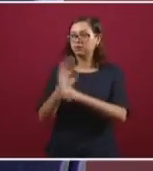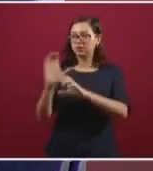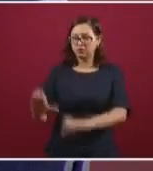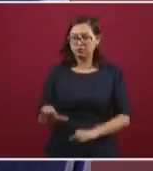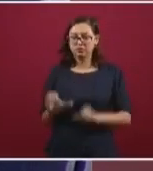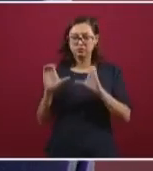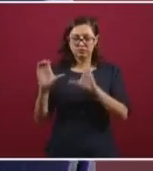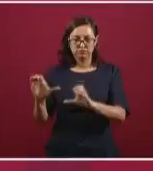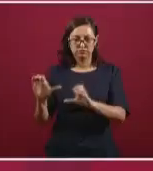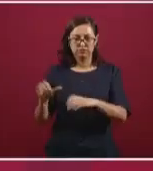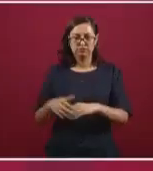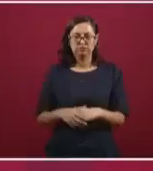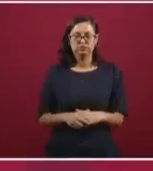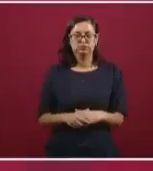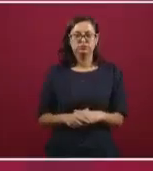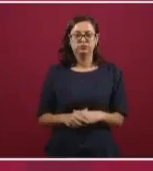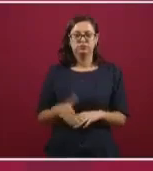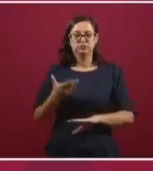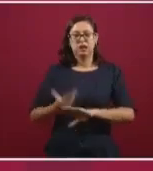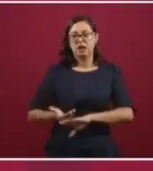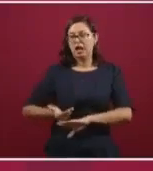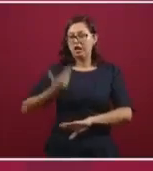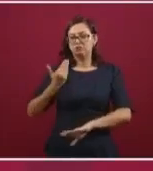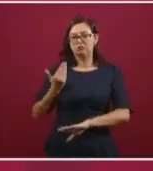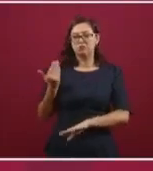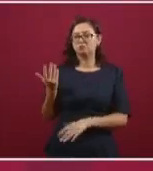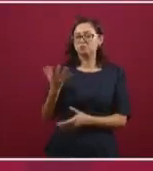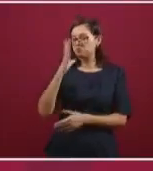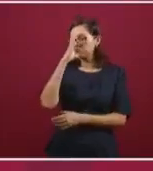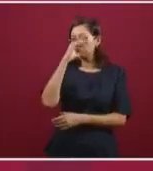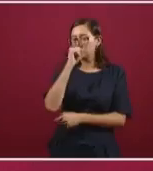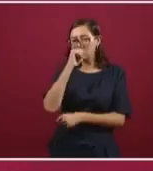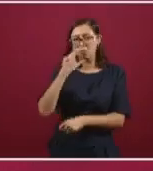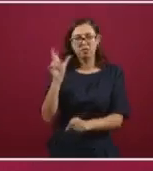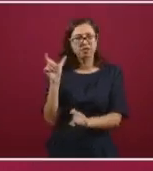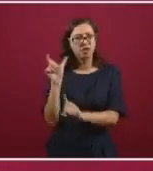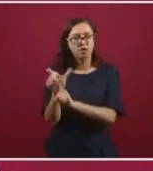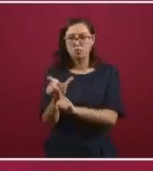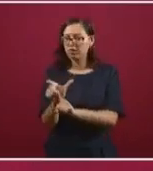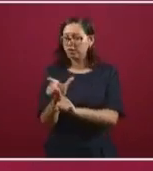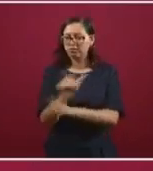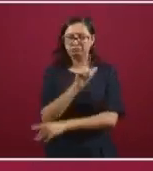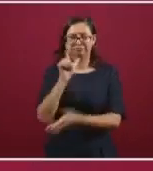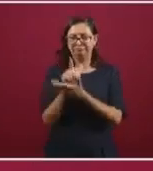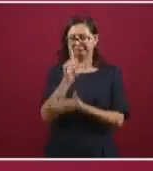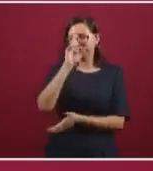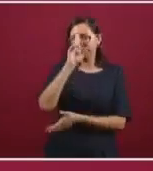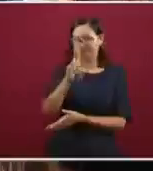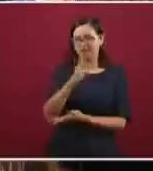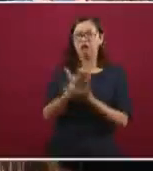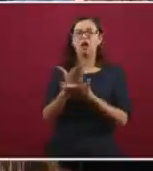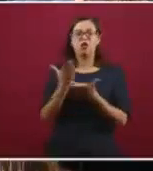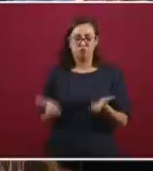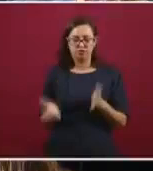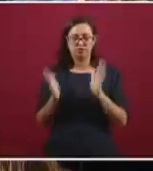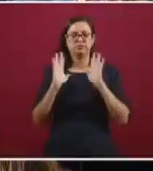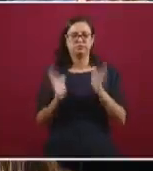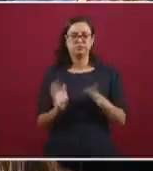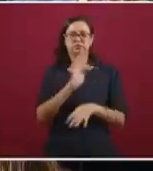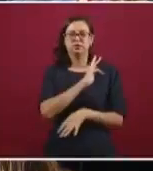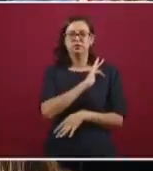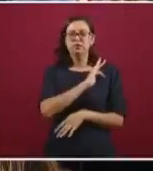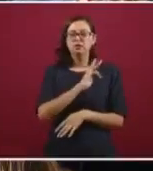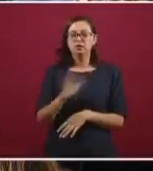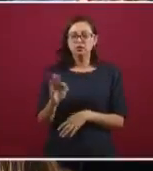no podían por ley hacer esta función. En el caso de